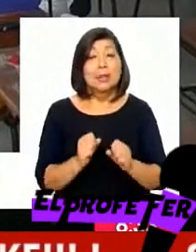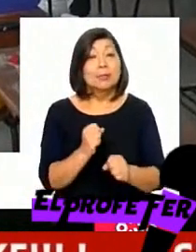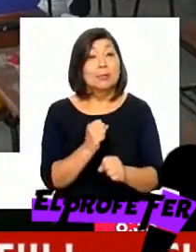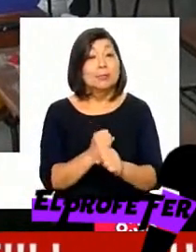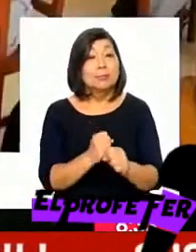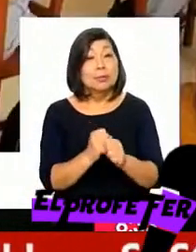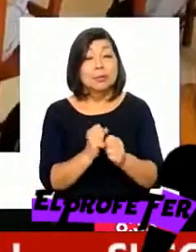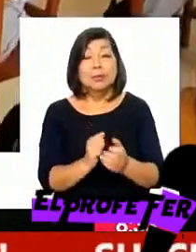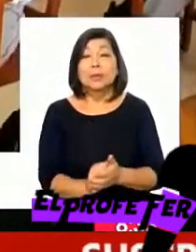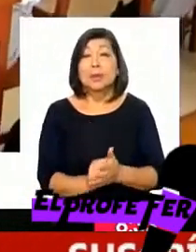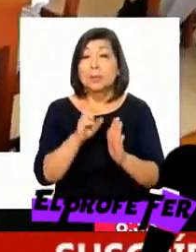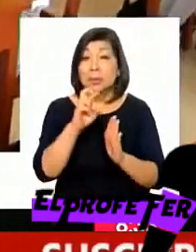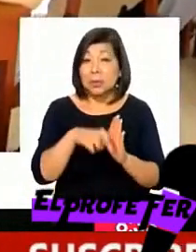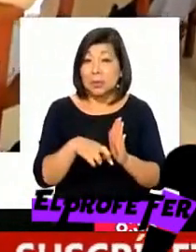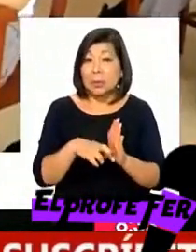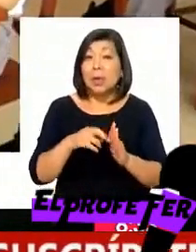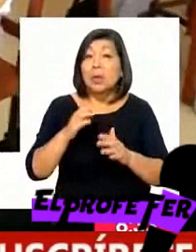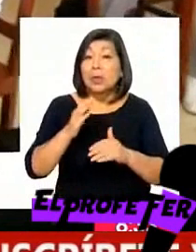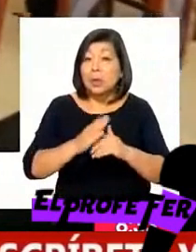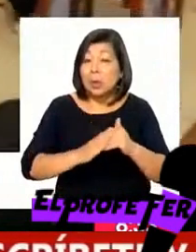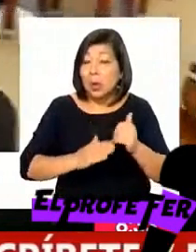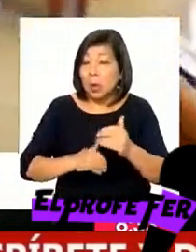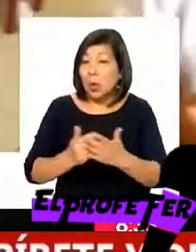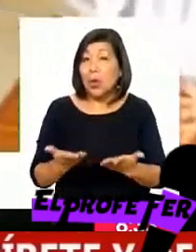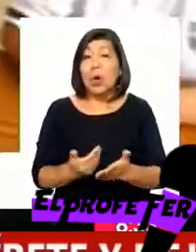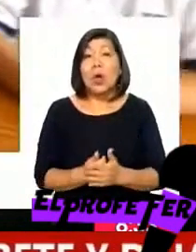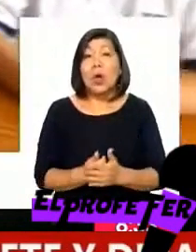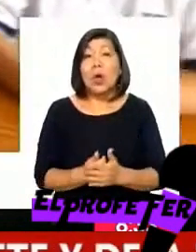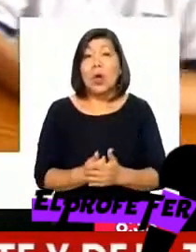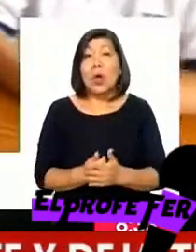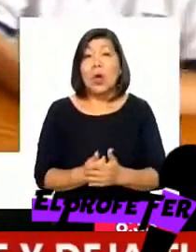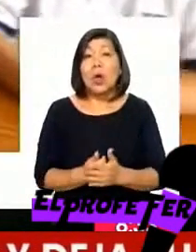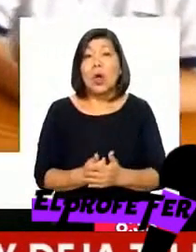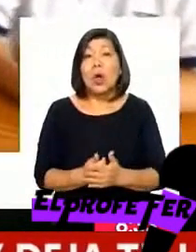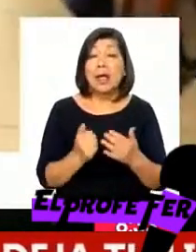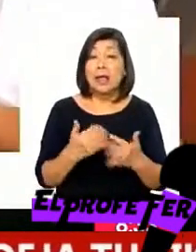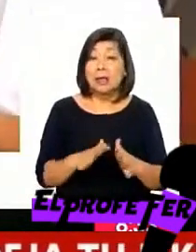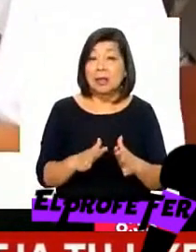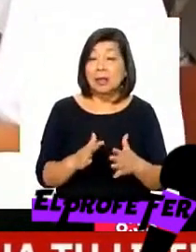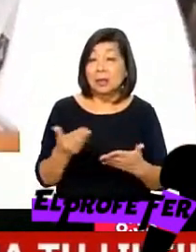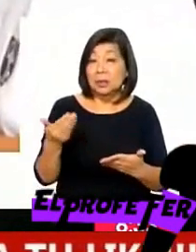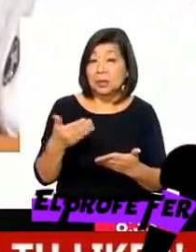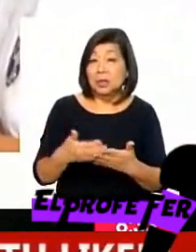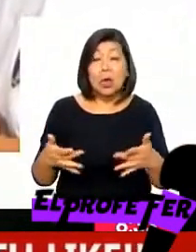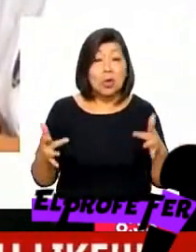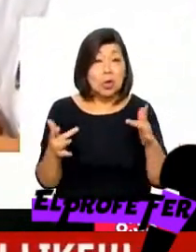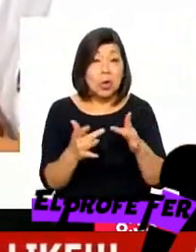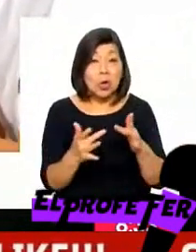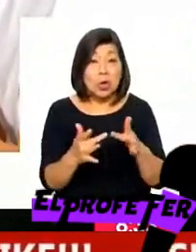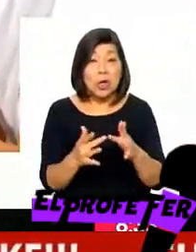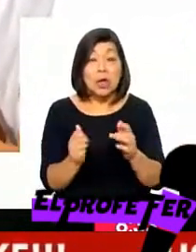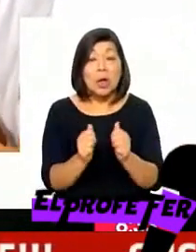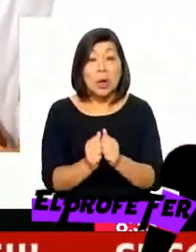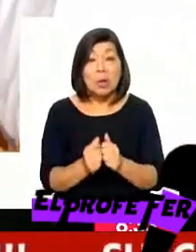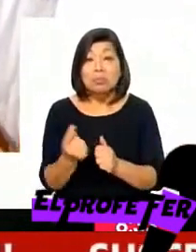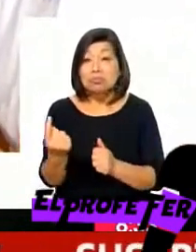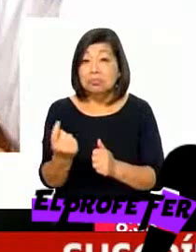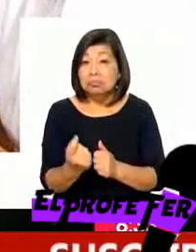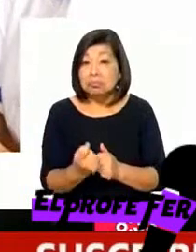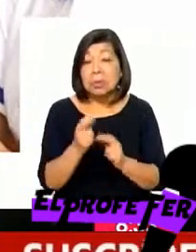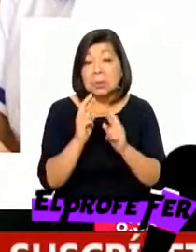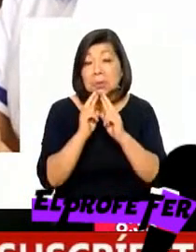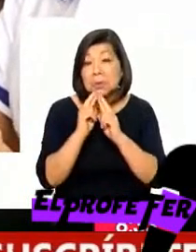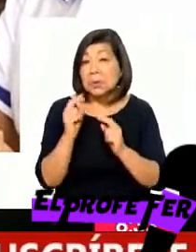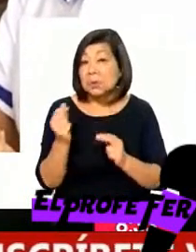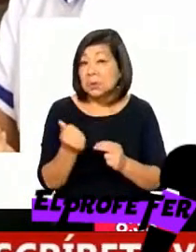trabajando. El Programa Nacional de Infraestructura Educativa ya ha establecido contactos con proveedores que pueden